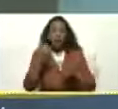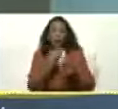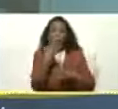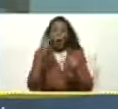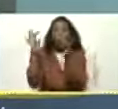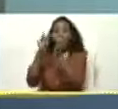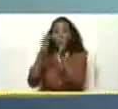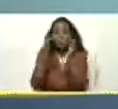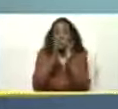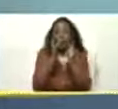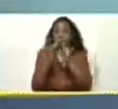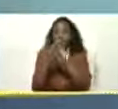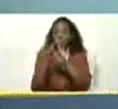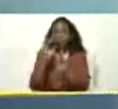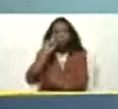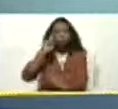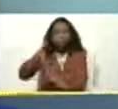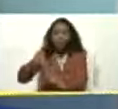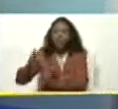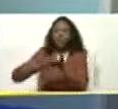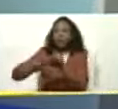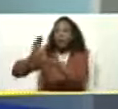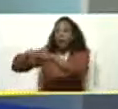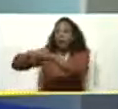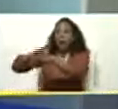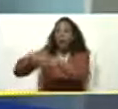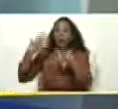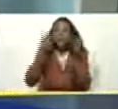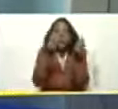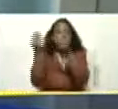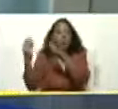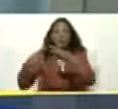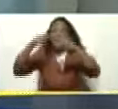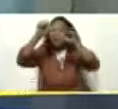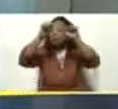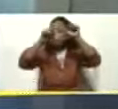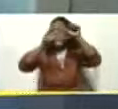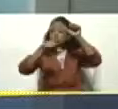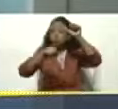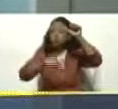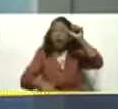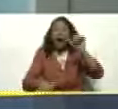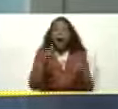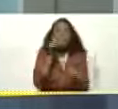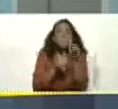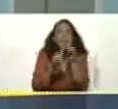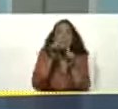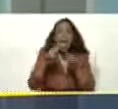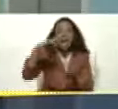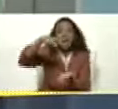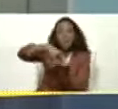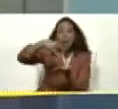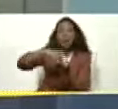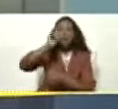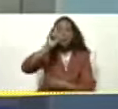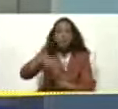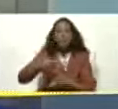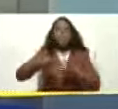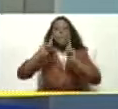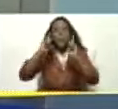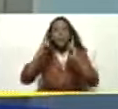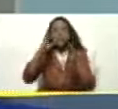gobierno fueron solicitadas muchas de las atenciones a neonatos y también eso